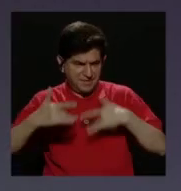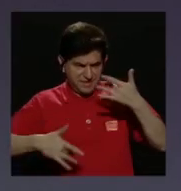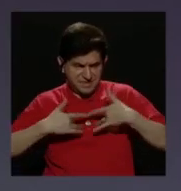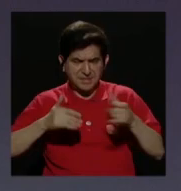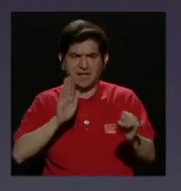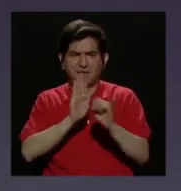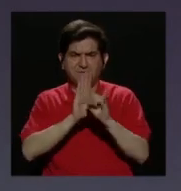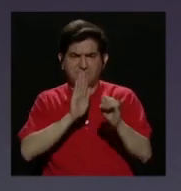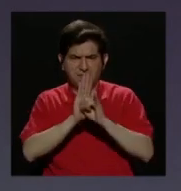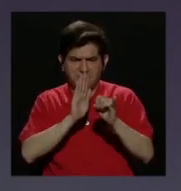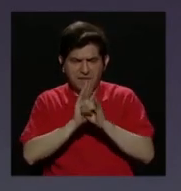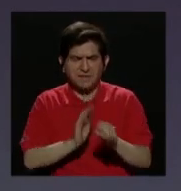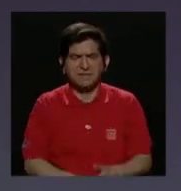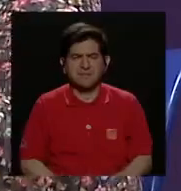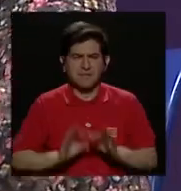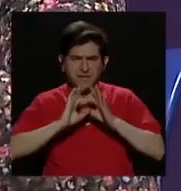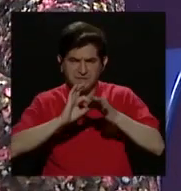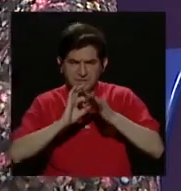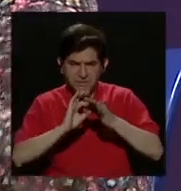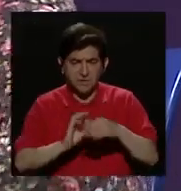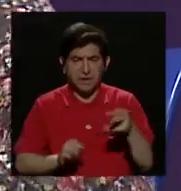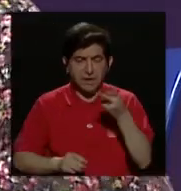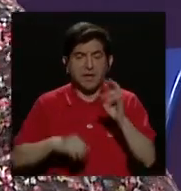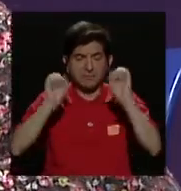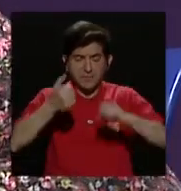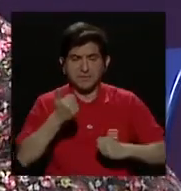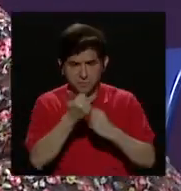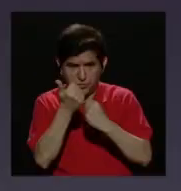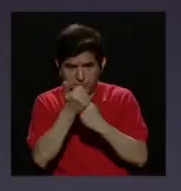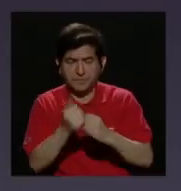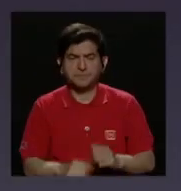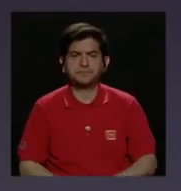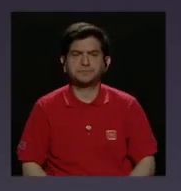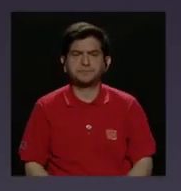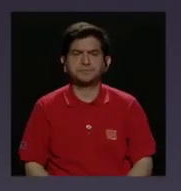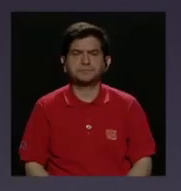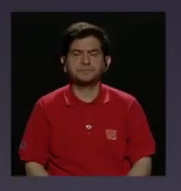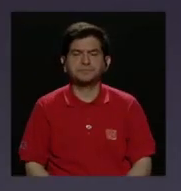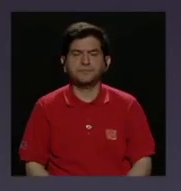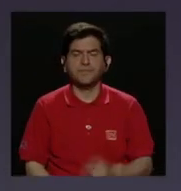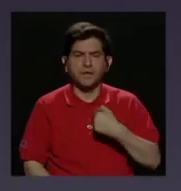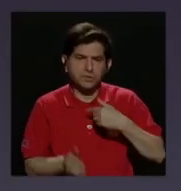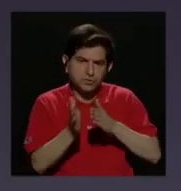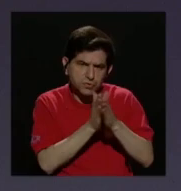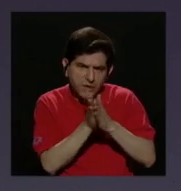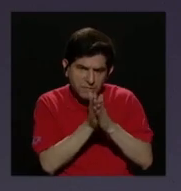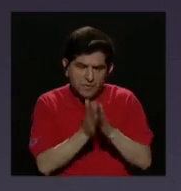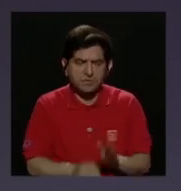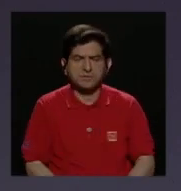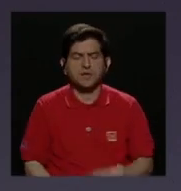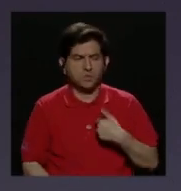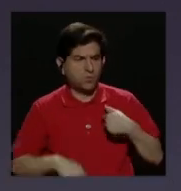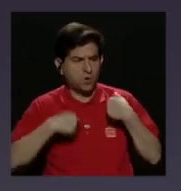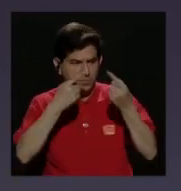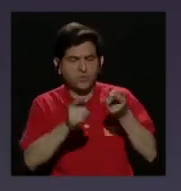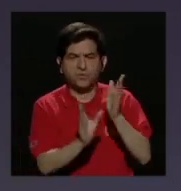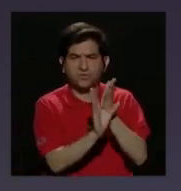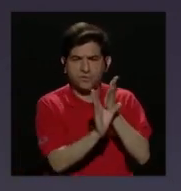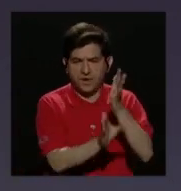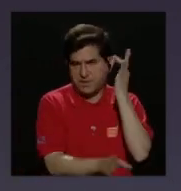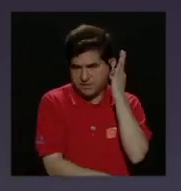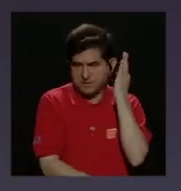se identifica sexualmente? Igual, ¿verdad? Ambas pueden apoyarnos. Y... Bueno, Ana, que aprovechando, cuando yo fui donde la